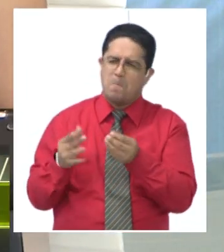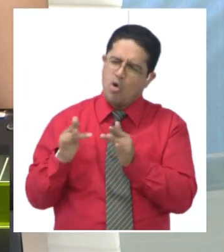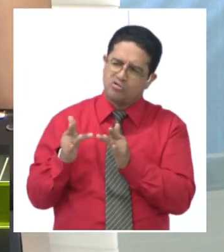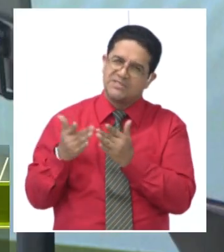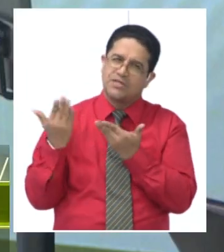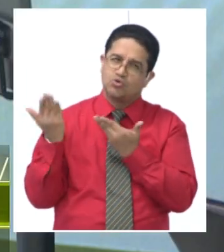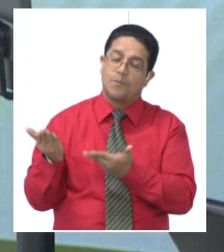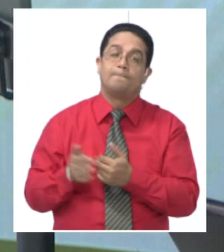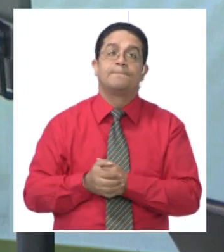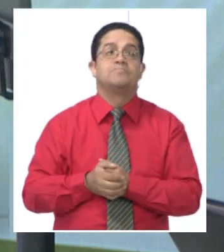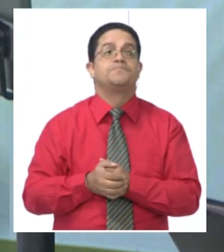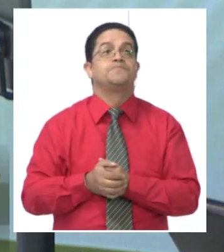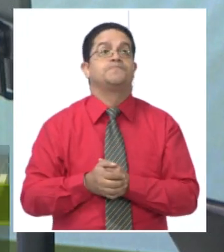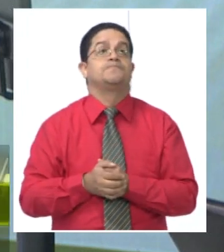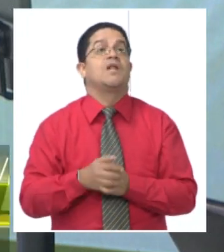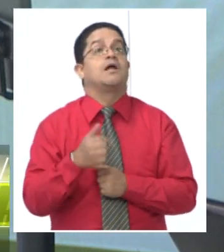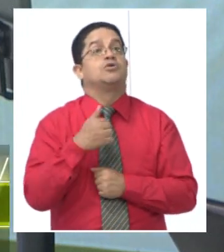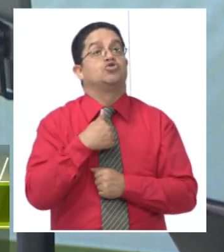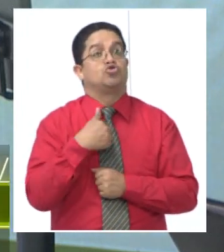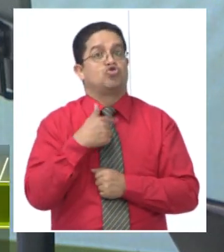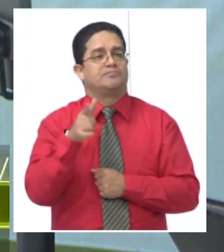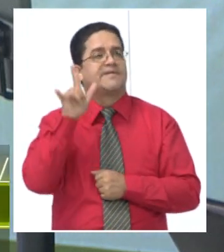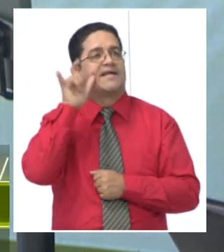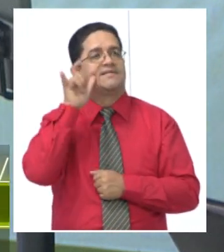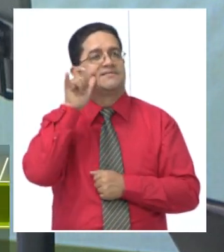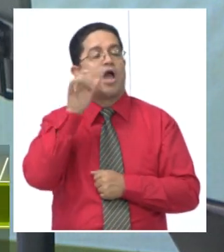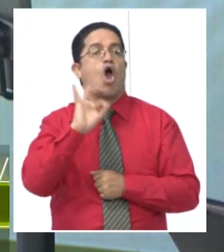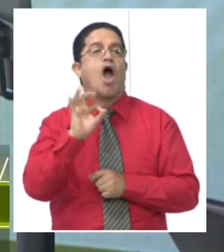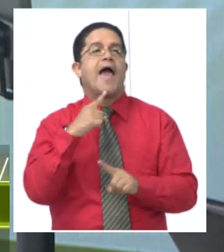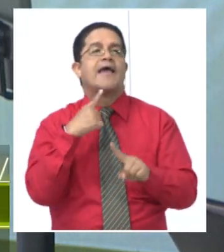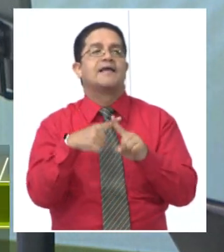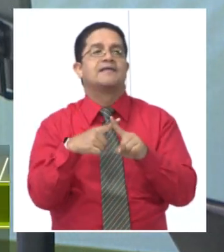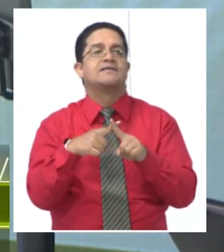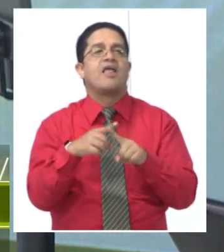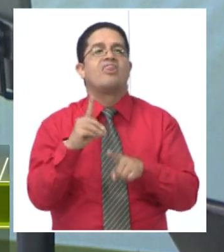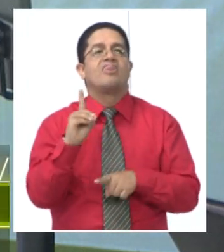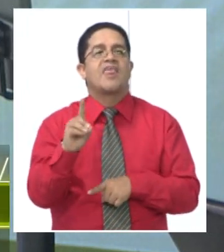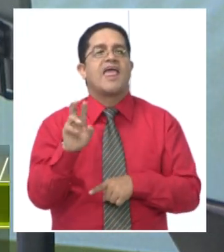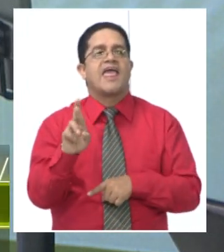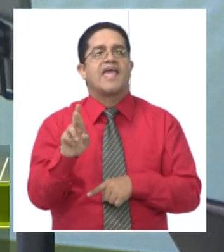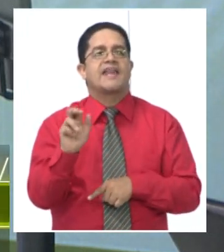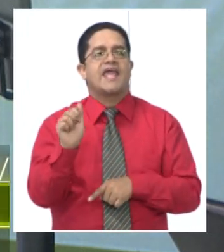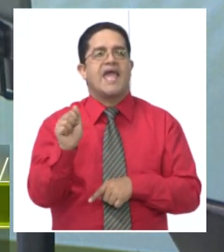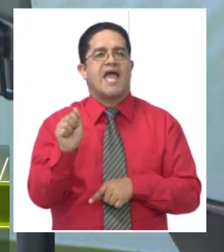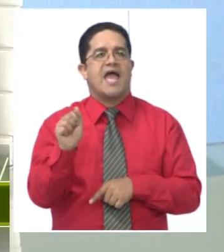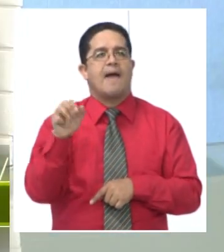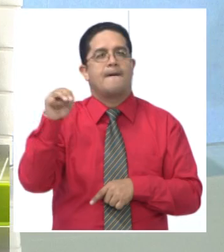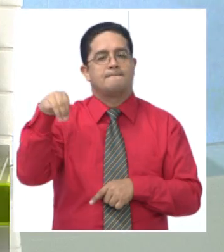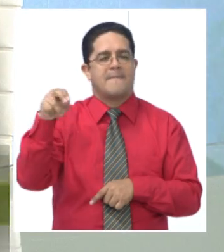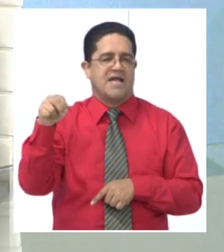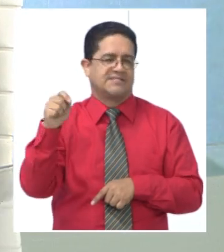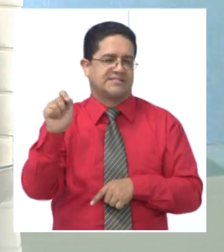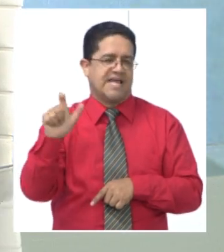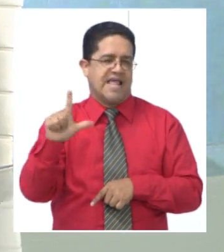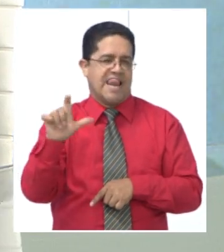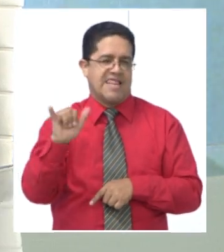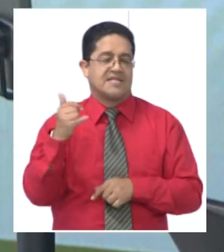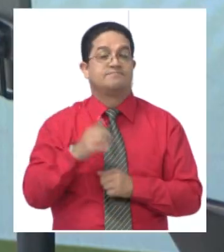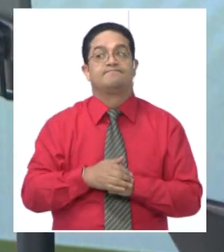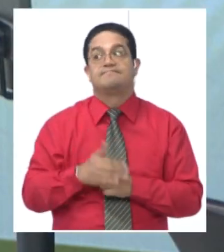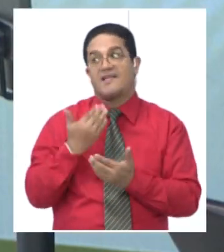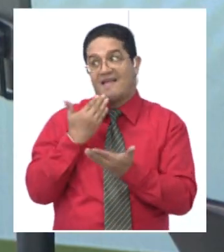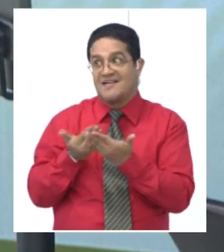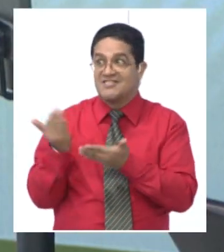por favor. Claro que sí, yo estoy en Instagram o en X como @DRA Mantelini con doble L. Gracias por acompañarnos una vez Siempre más. un